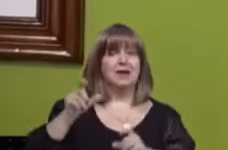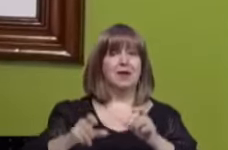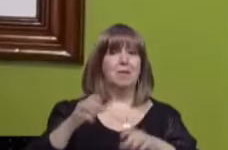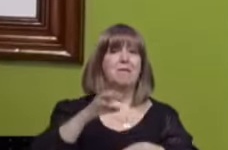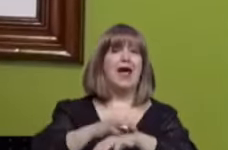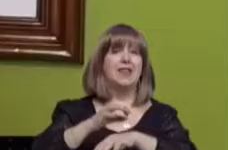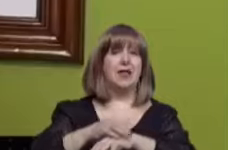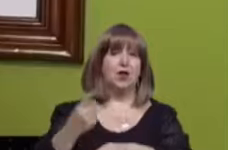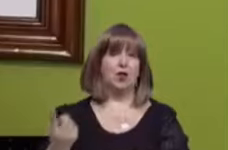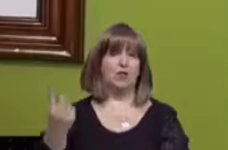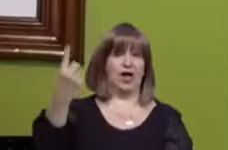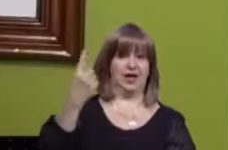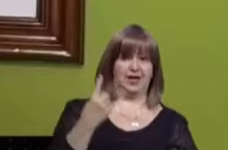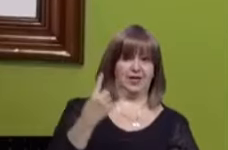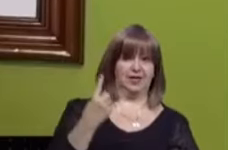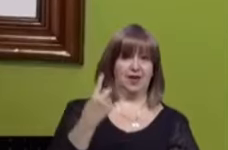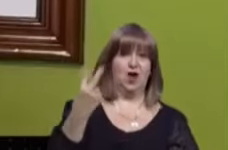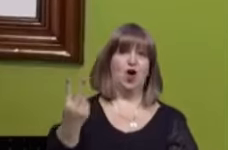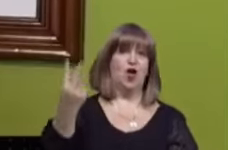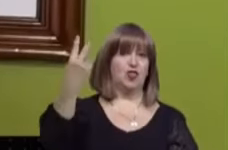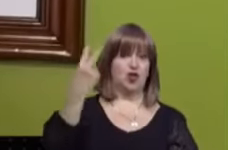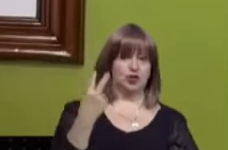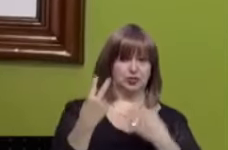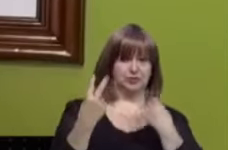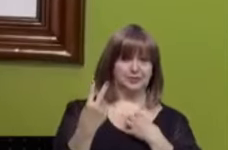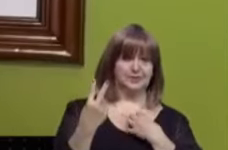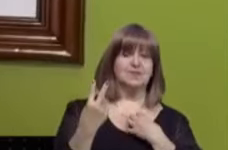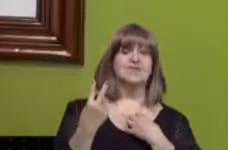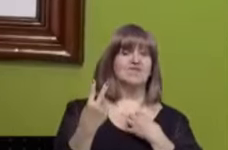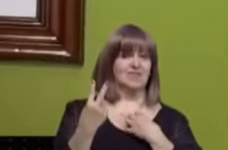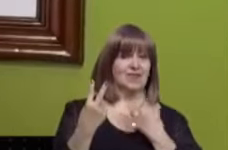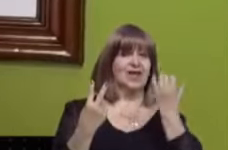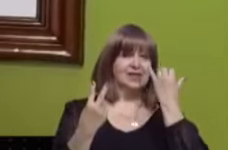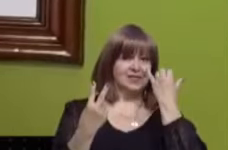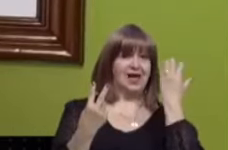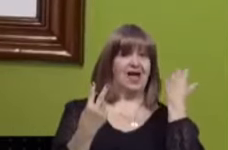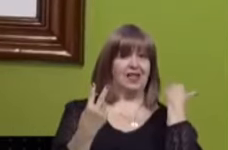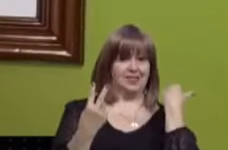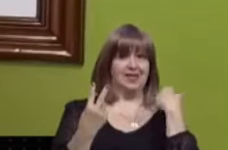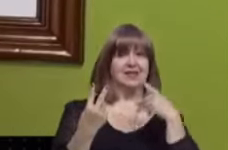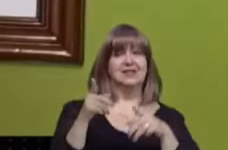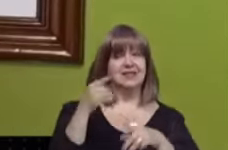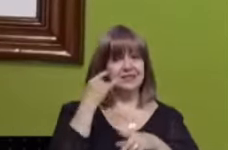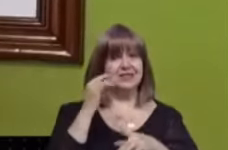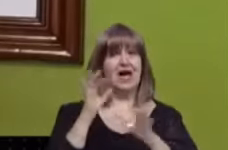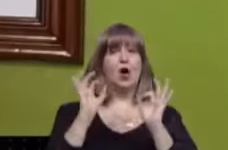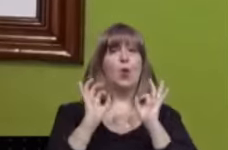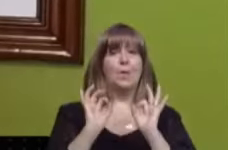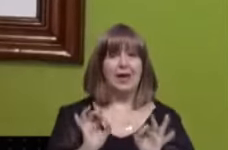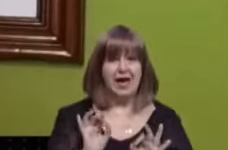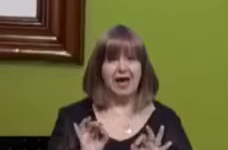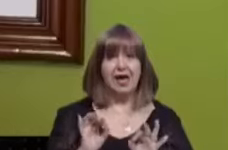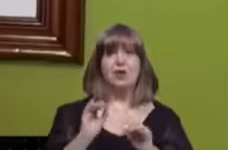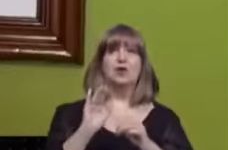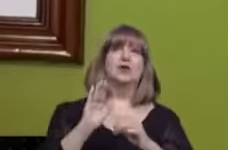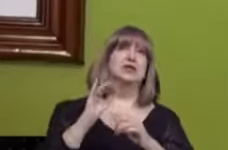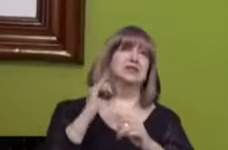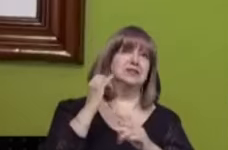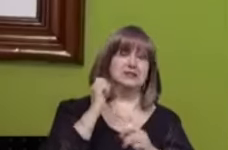llegan son de parejas y de mujeres que cuando ya hicieron todo su proyecto, ya ahí cumplieron con todas sus